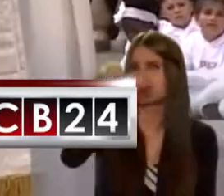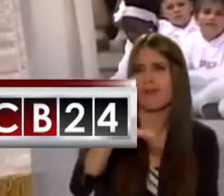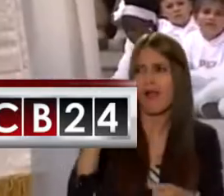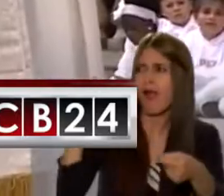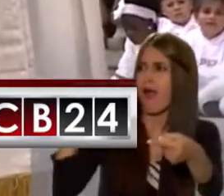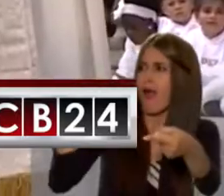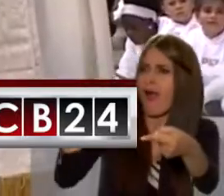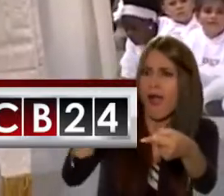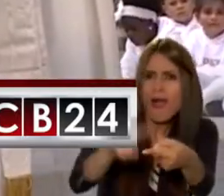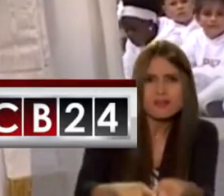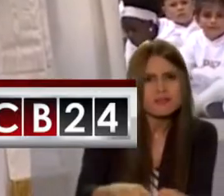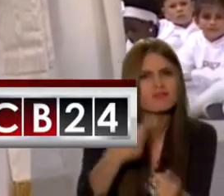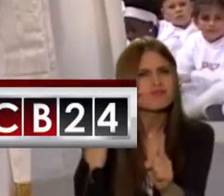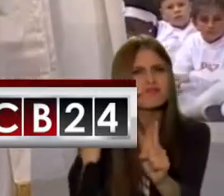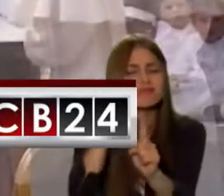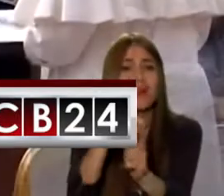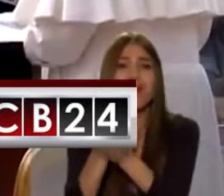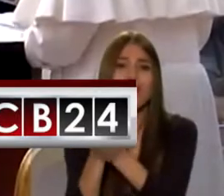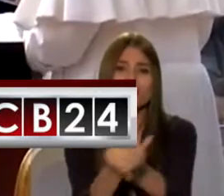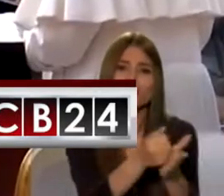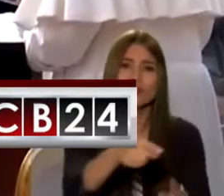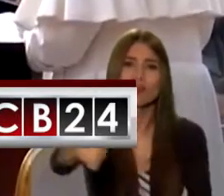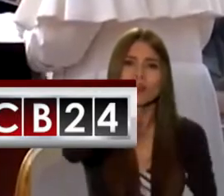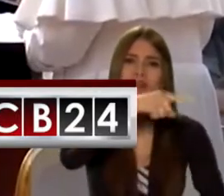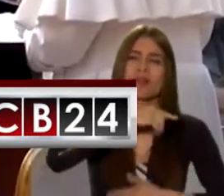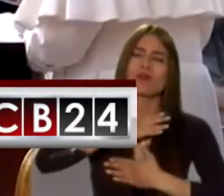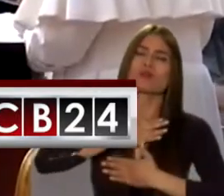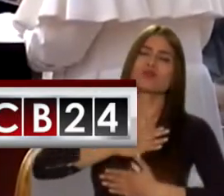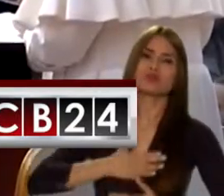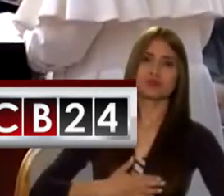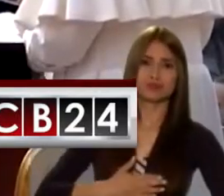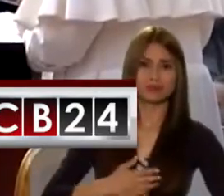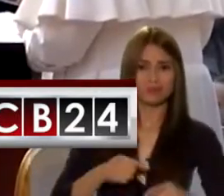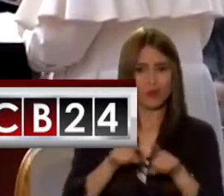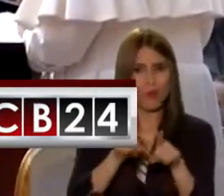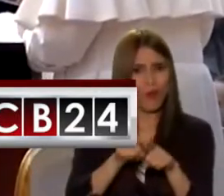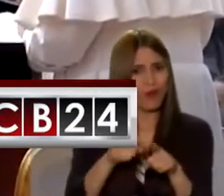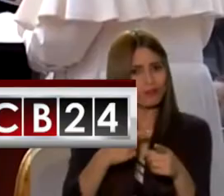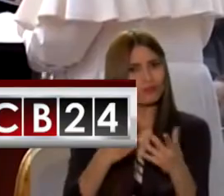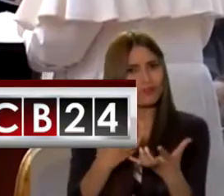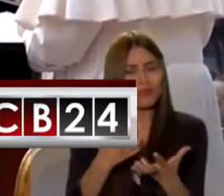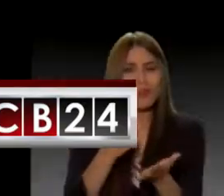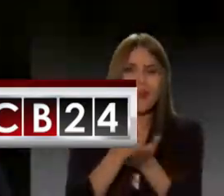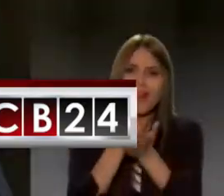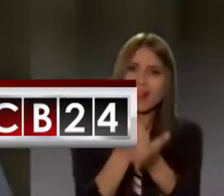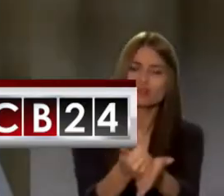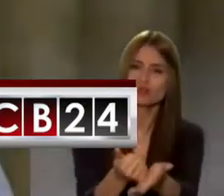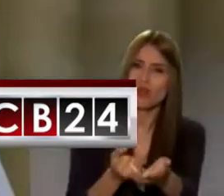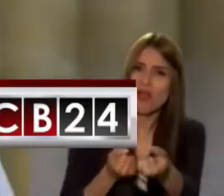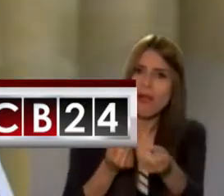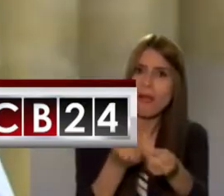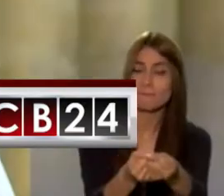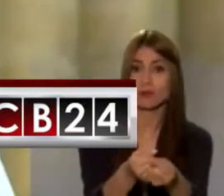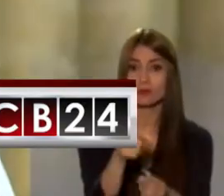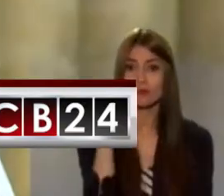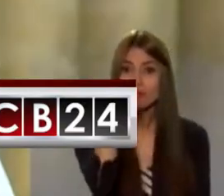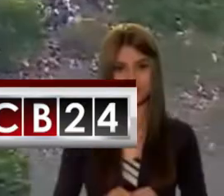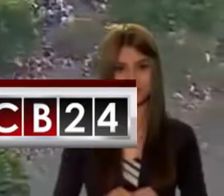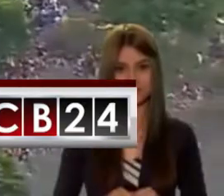donde también tuvo un encuentro con los obispos en la tarde de ese mismo día se reunió con el comité directivo del consejo episcopal latinoamericano